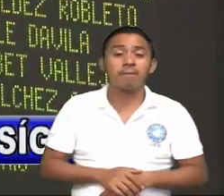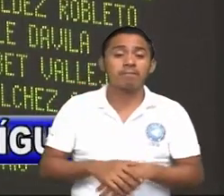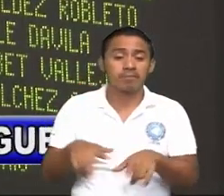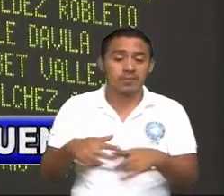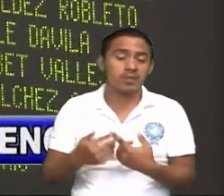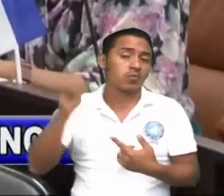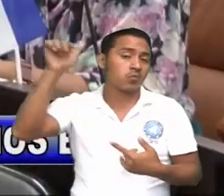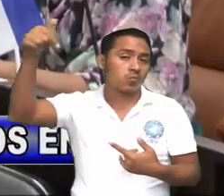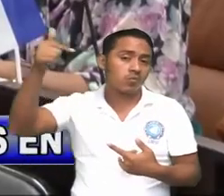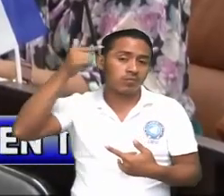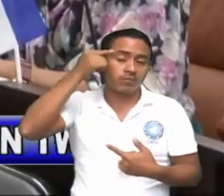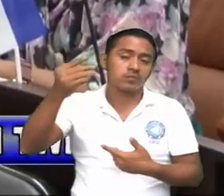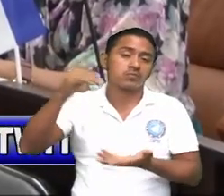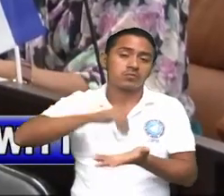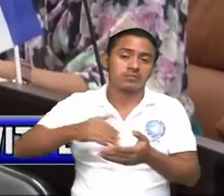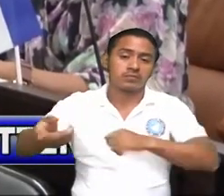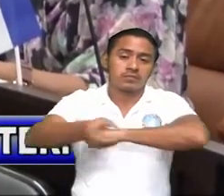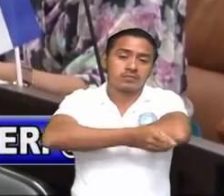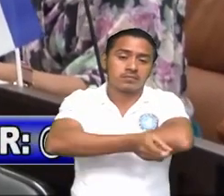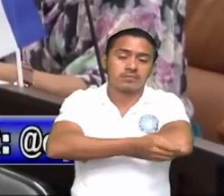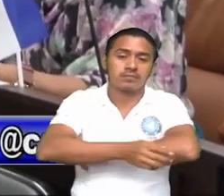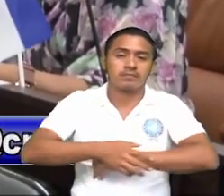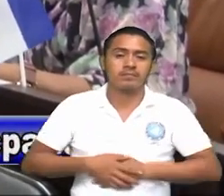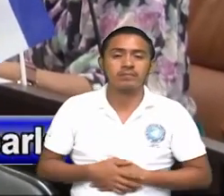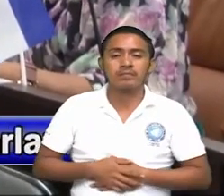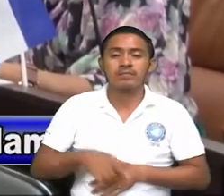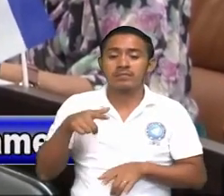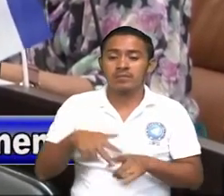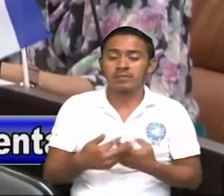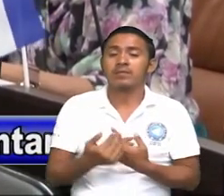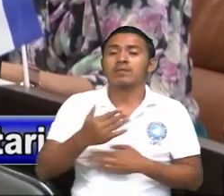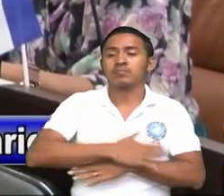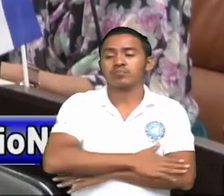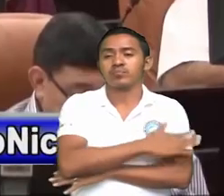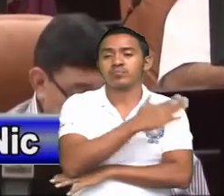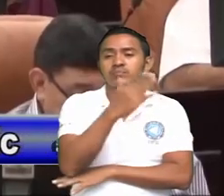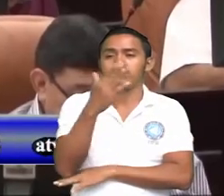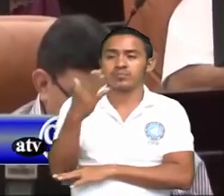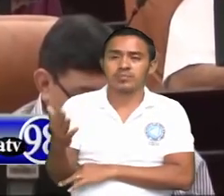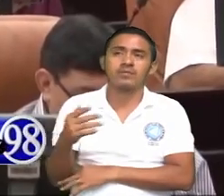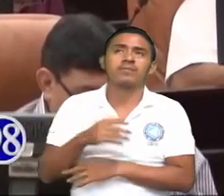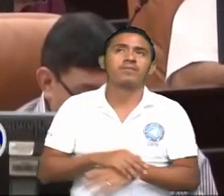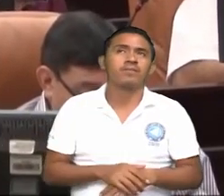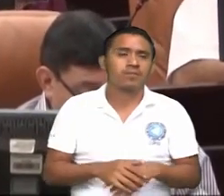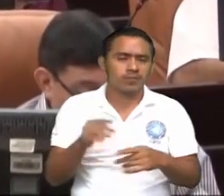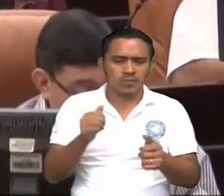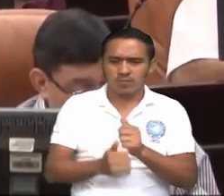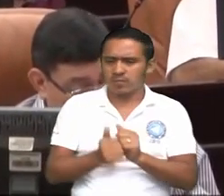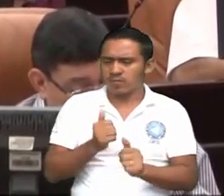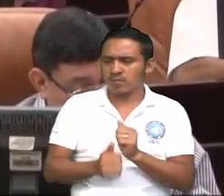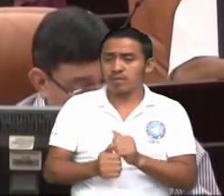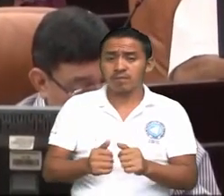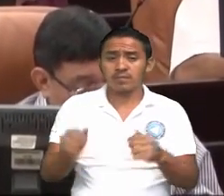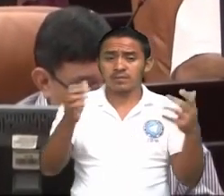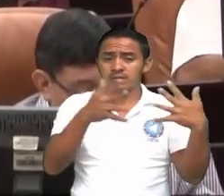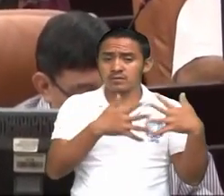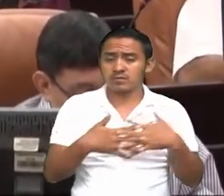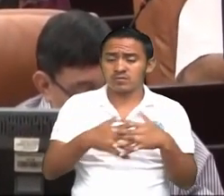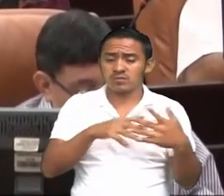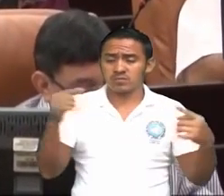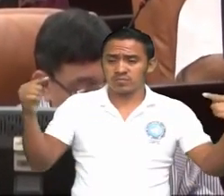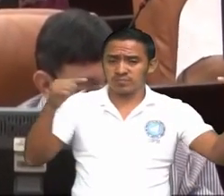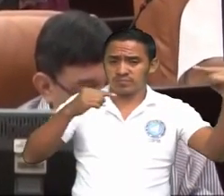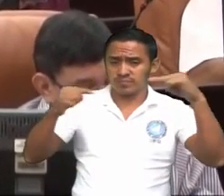del presidente Daniel Ortega Saavedra. Desde esa fecha, voces proestadounidenses critican las relaciones de amistad